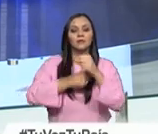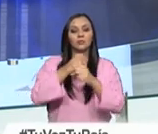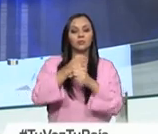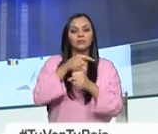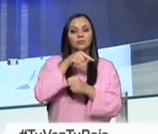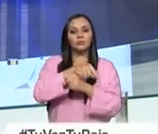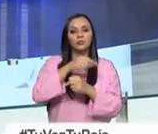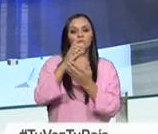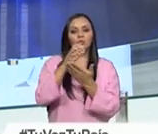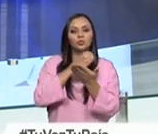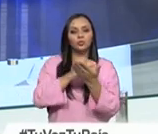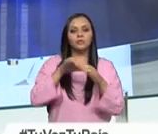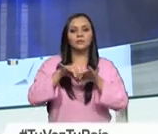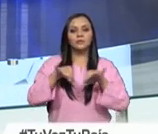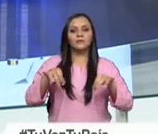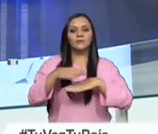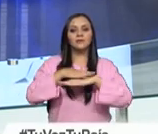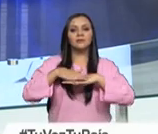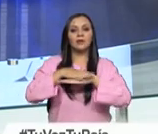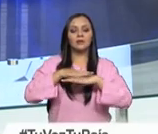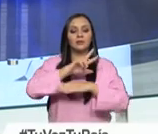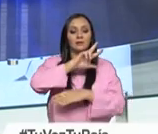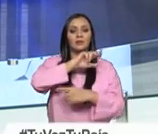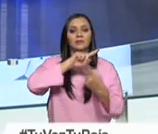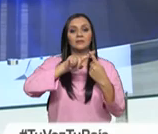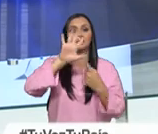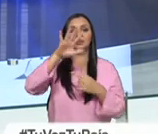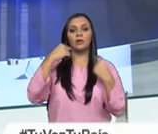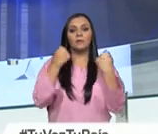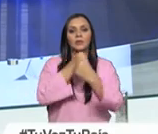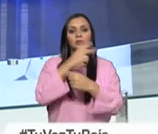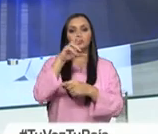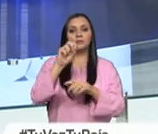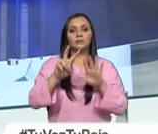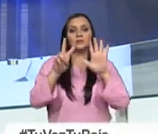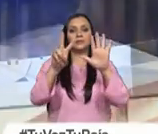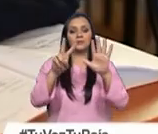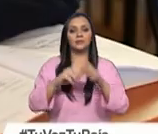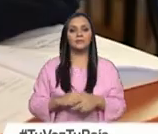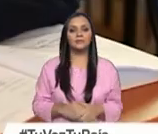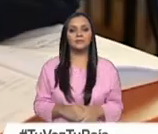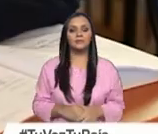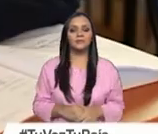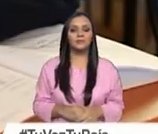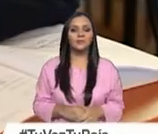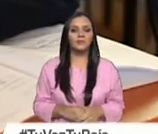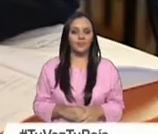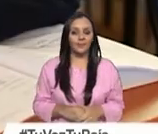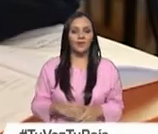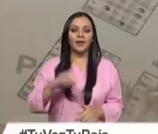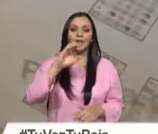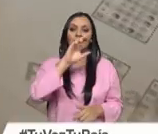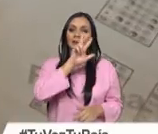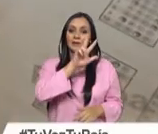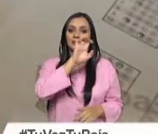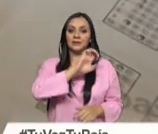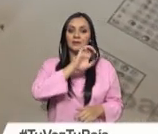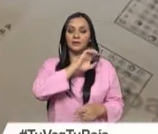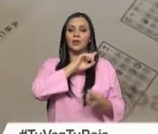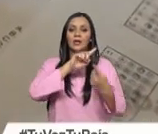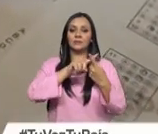exámenes Ser Bachiller del 3 al 5 de marzo de 2017. Desde el 3 de enero hasta el 5 de marzo